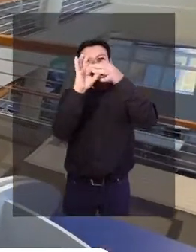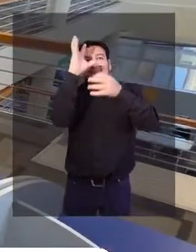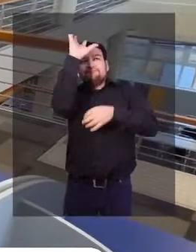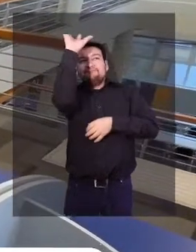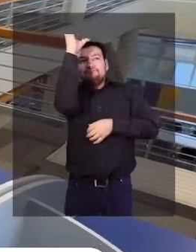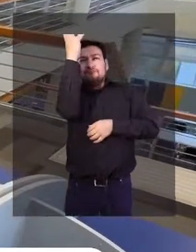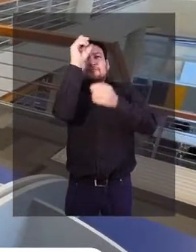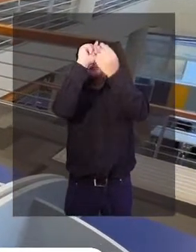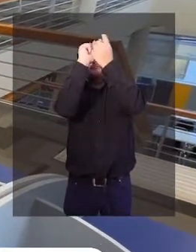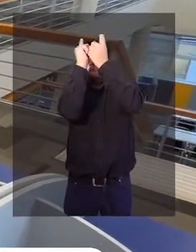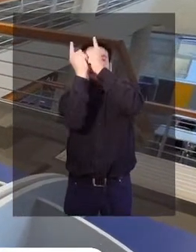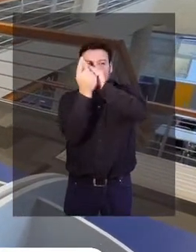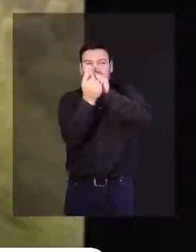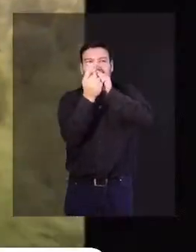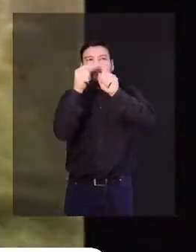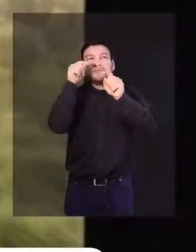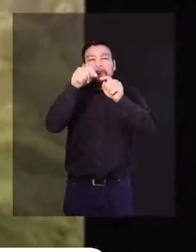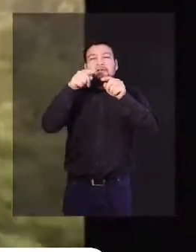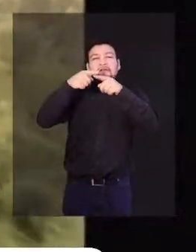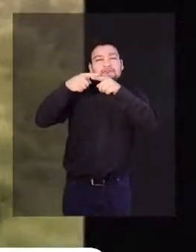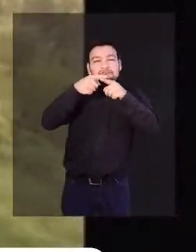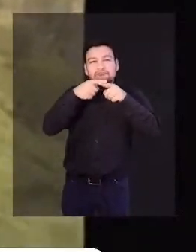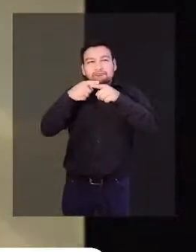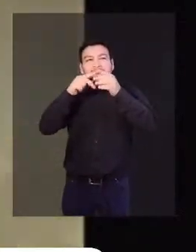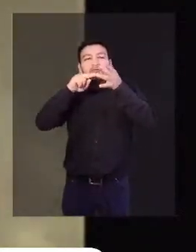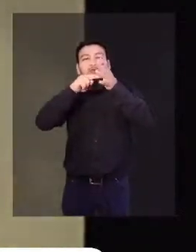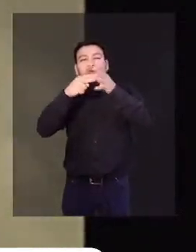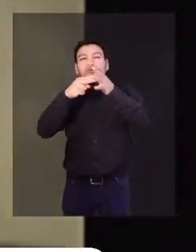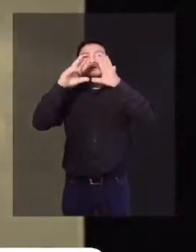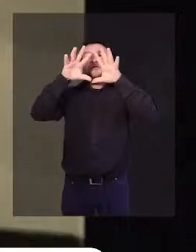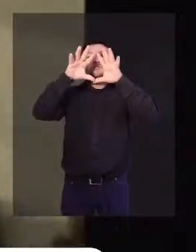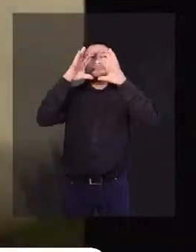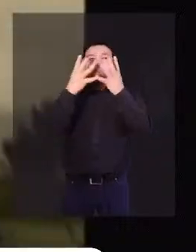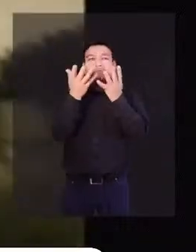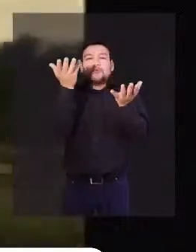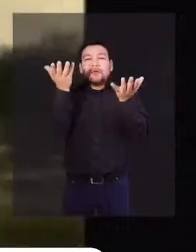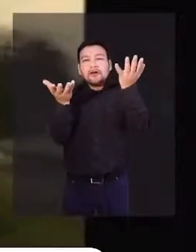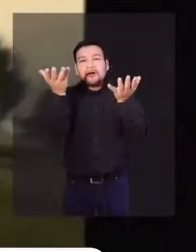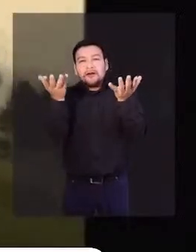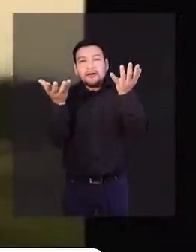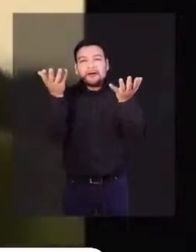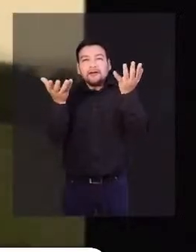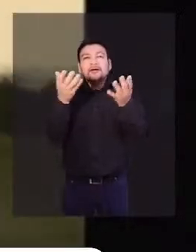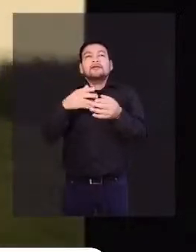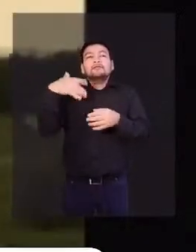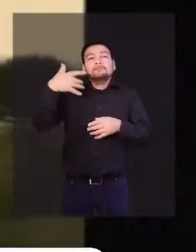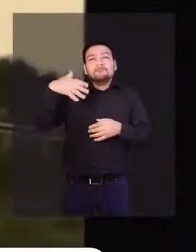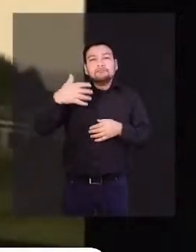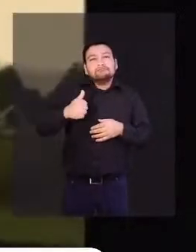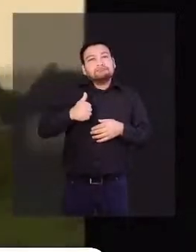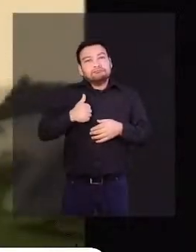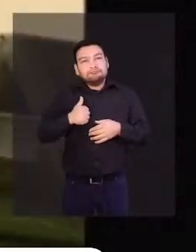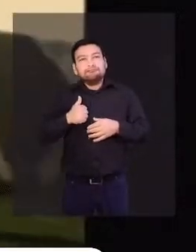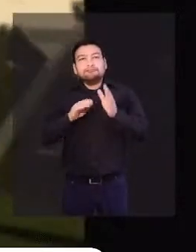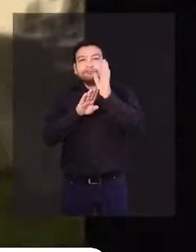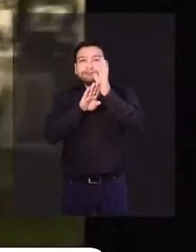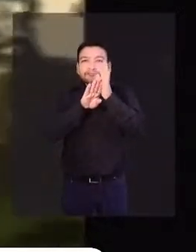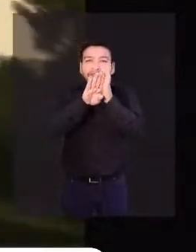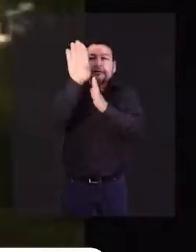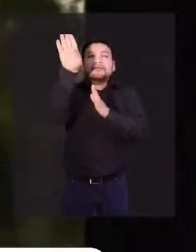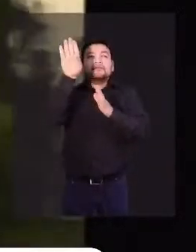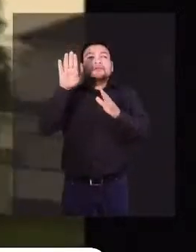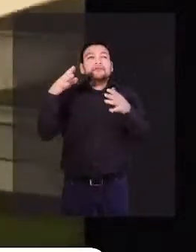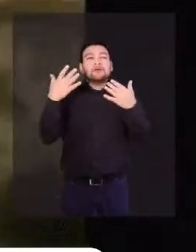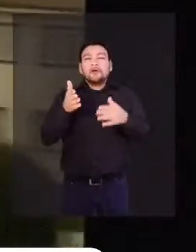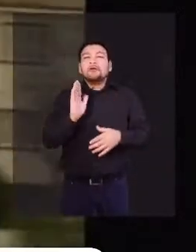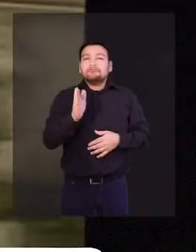exponencial. Nuestra historia se remonta a 1989, cuando la Universidad Austral de Chile abrió sus